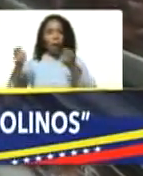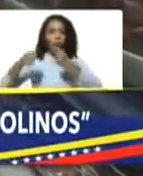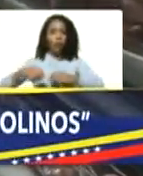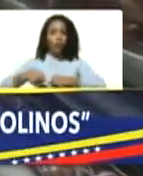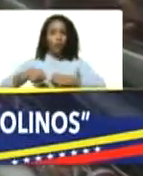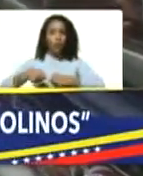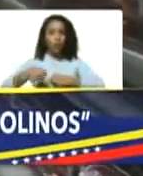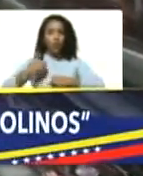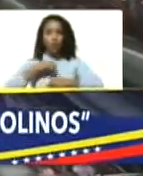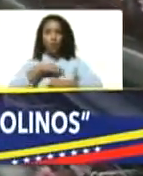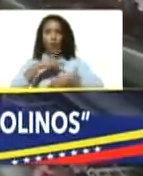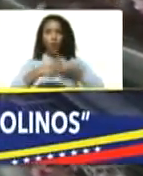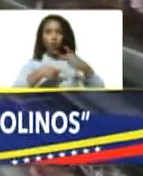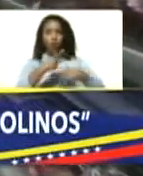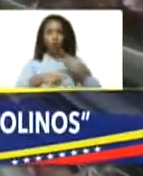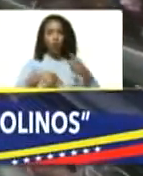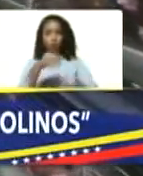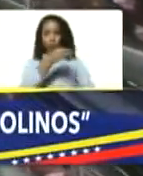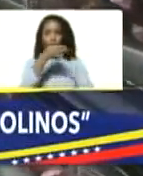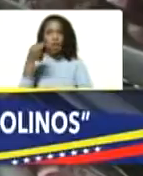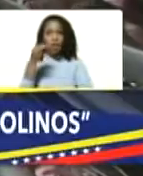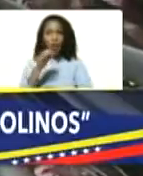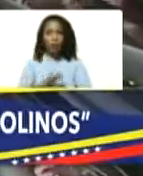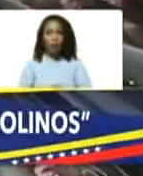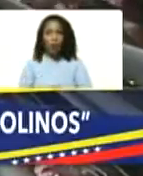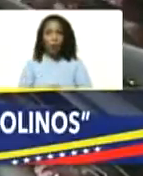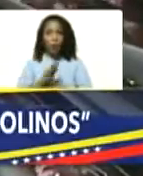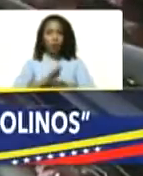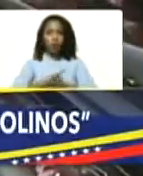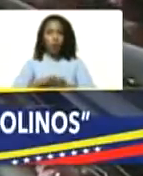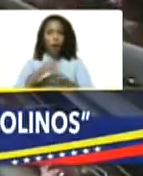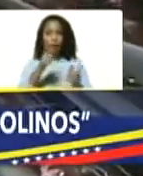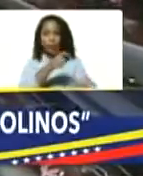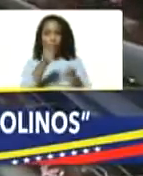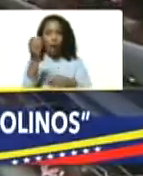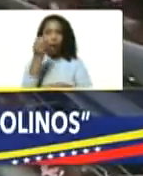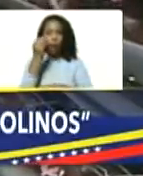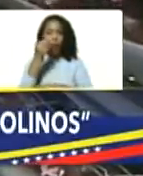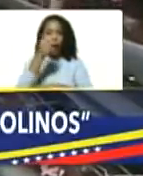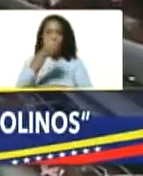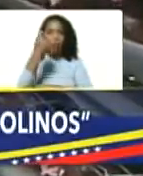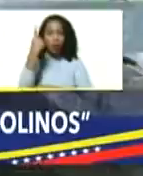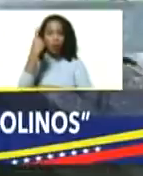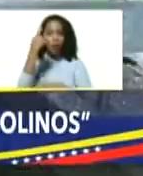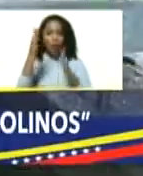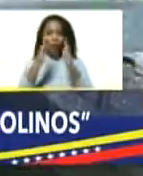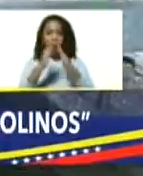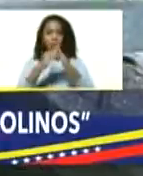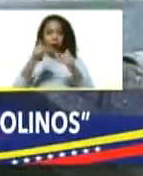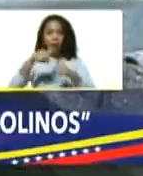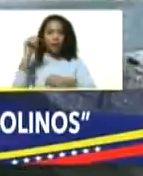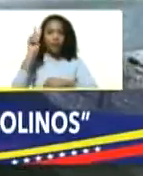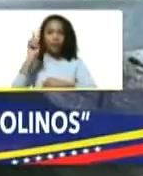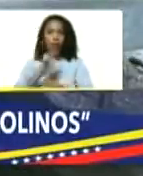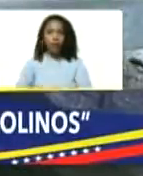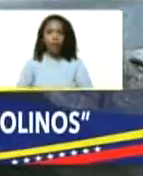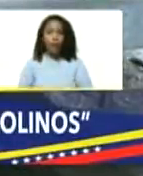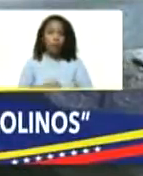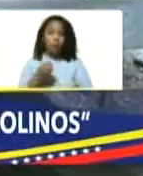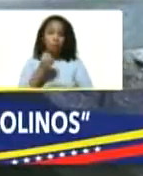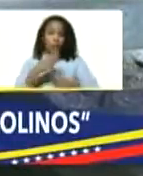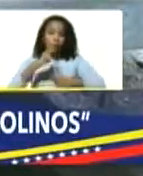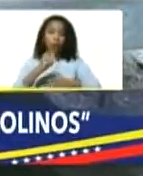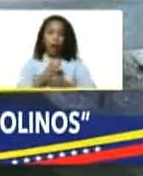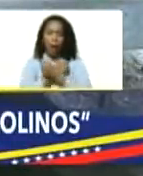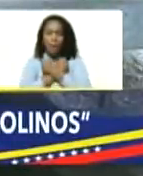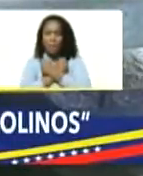nuestra producción por la excelencia por llevar a la proteína a cada uno de los hogares de venezuela y bueno con